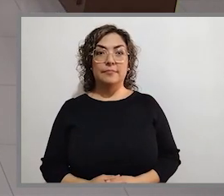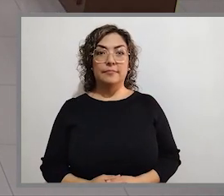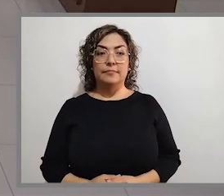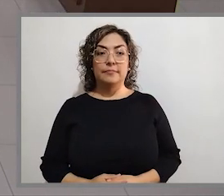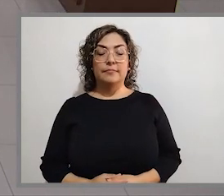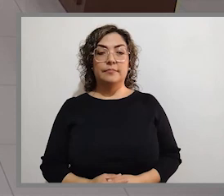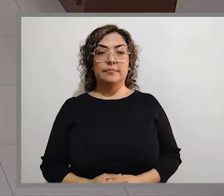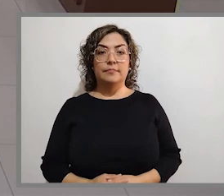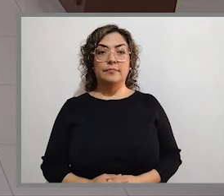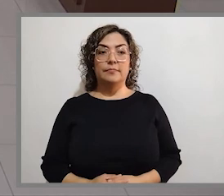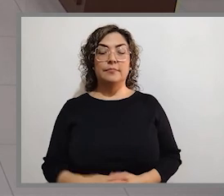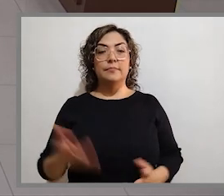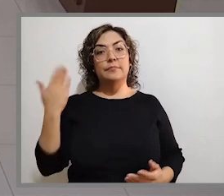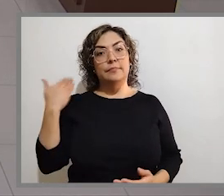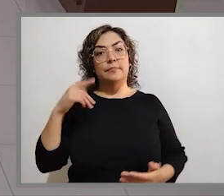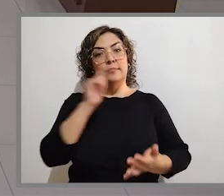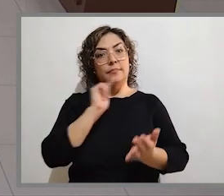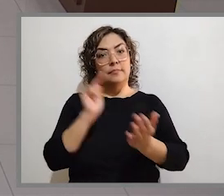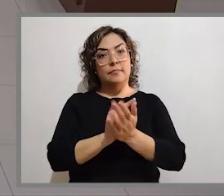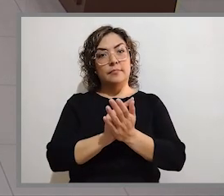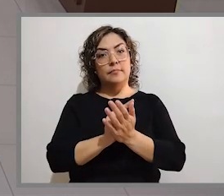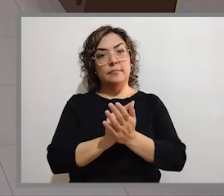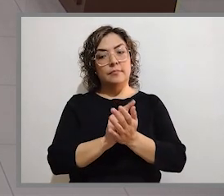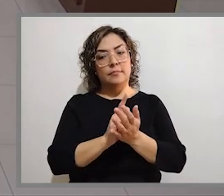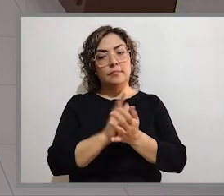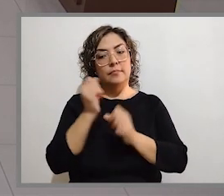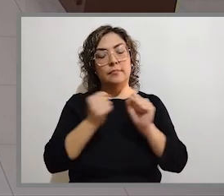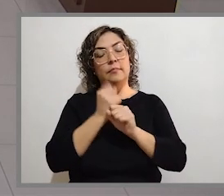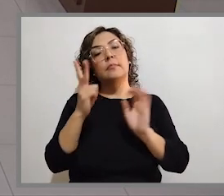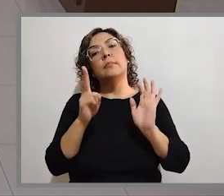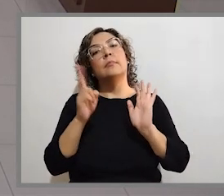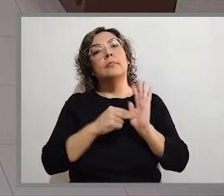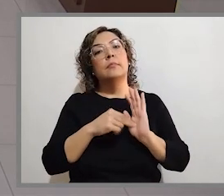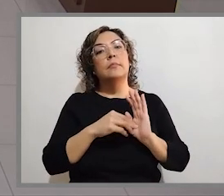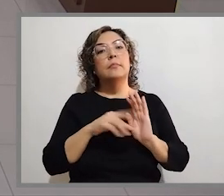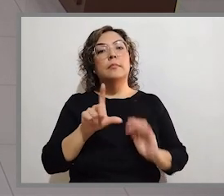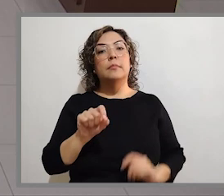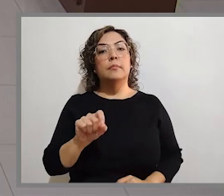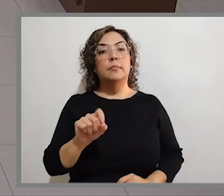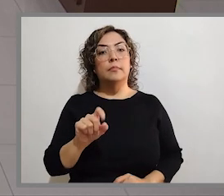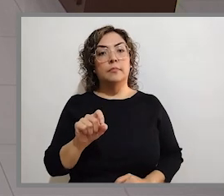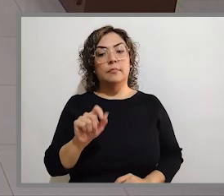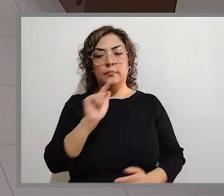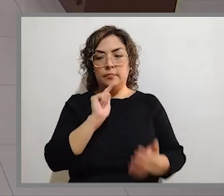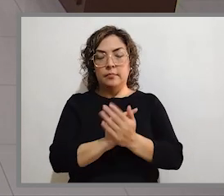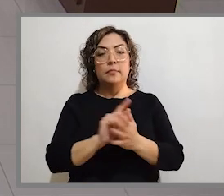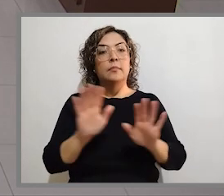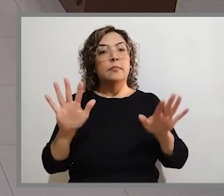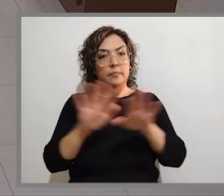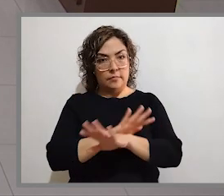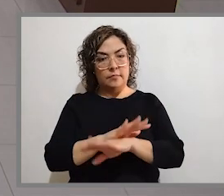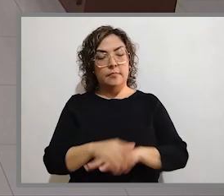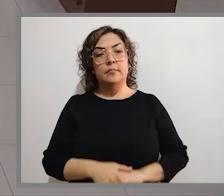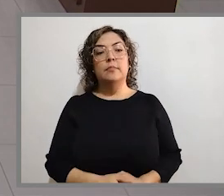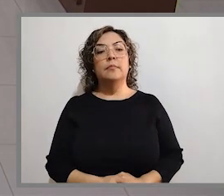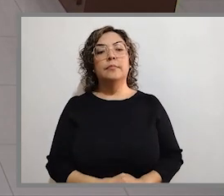Las leyes que se reformaron en 2020, la Ley General de Acceso de las Mujeres a una Vida Libre de Violencia, la